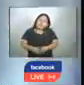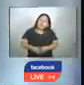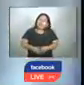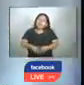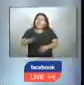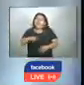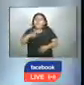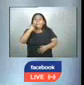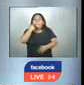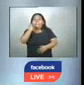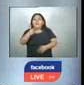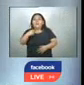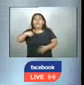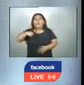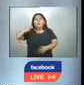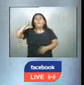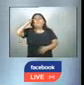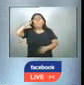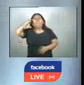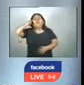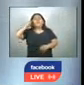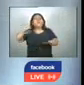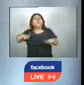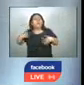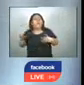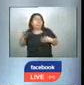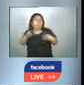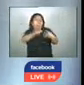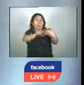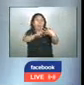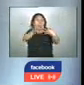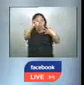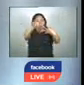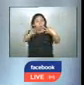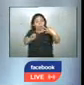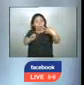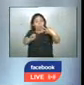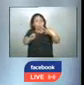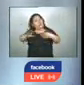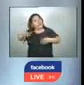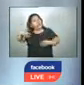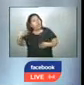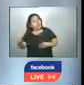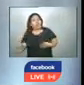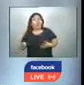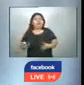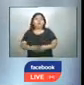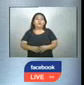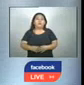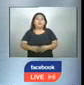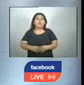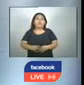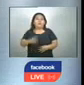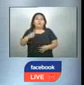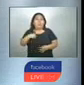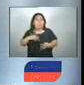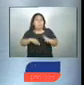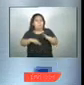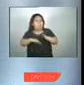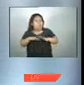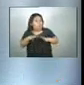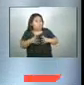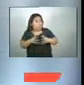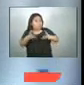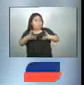yo considero que esto empezó a fines de octubre, ¿verdad? Luego vino y se agudizó